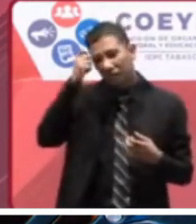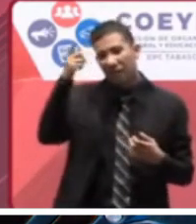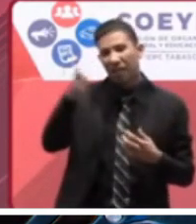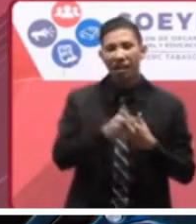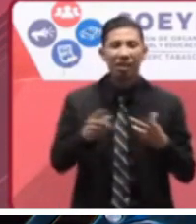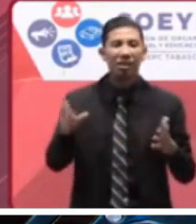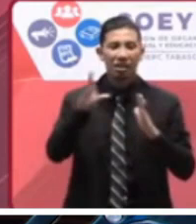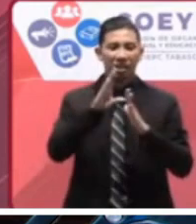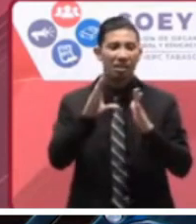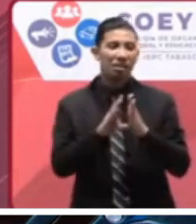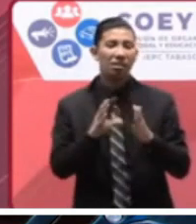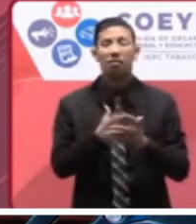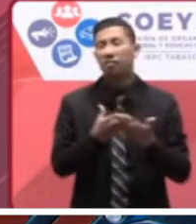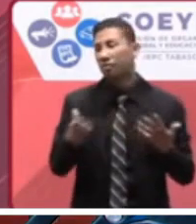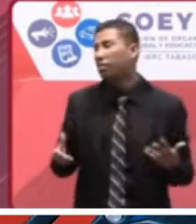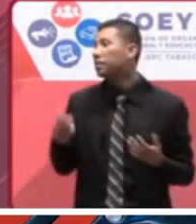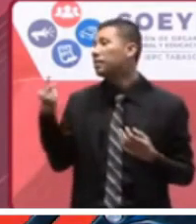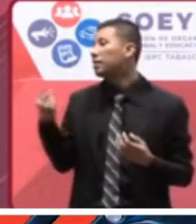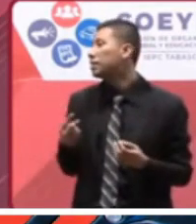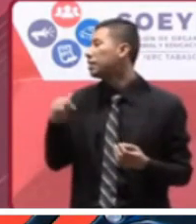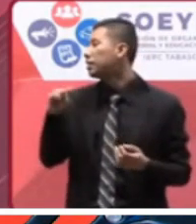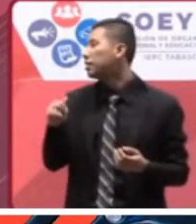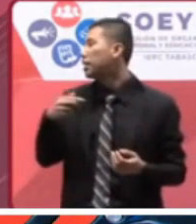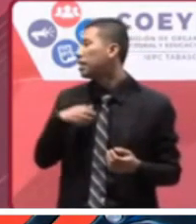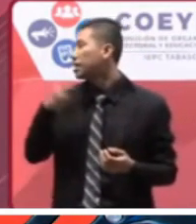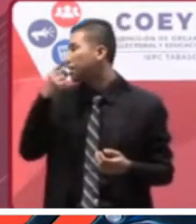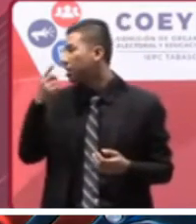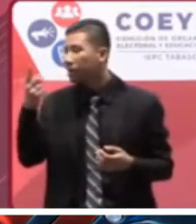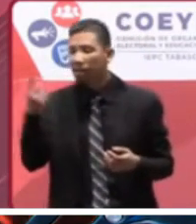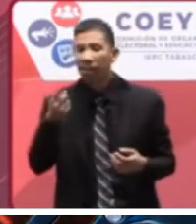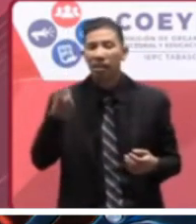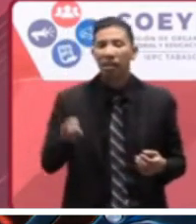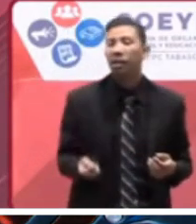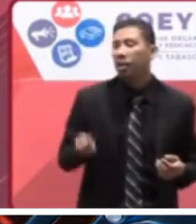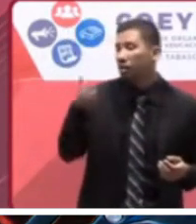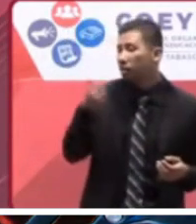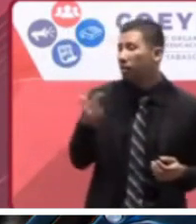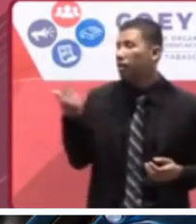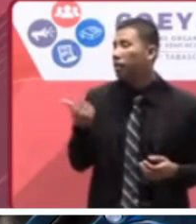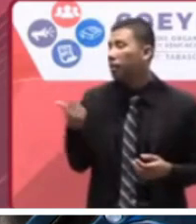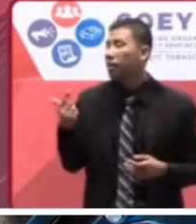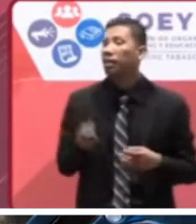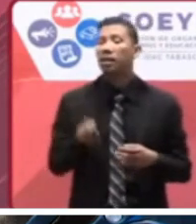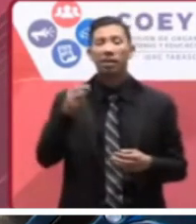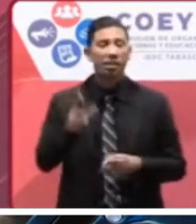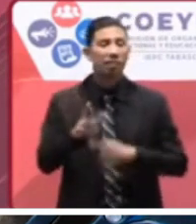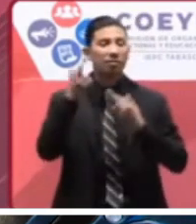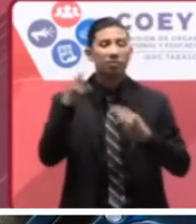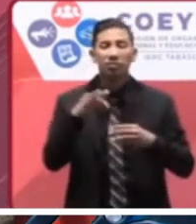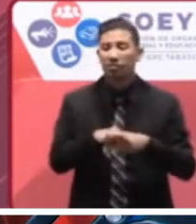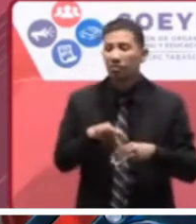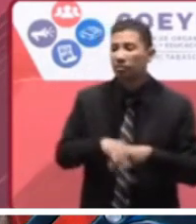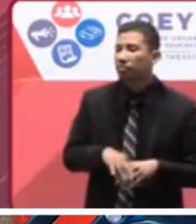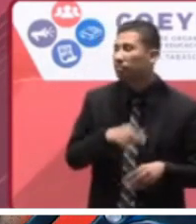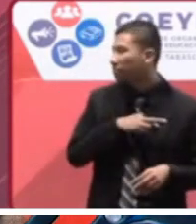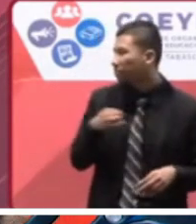cómo camina bajo el brazo con un amparo para seguir gozando de esos privilegios. Amigos y amigas, vamos a